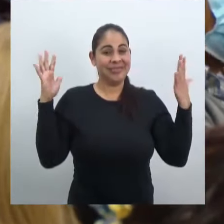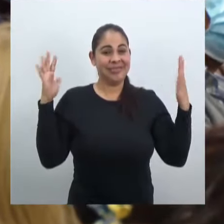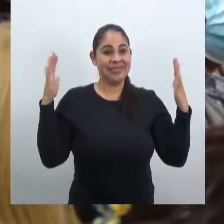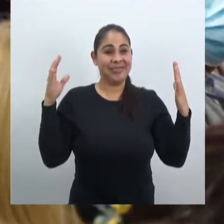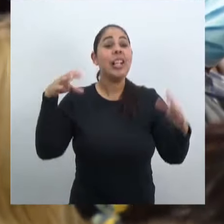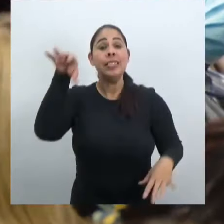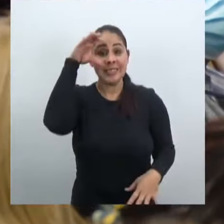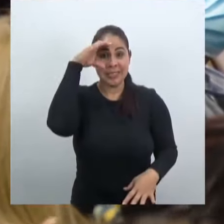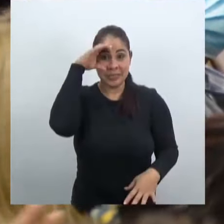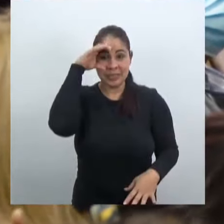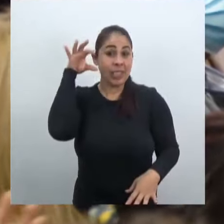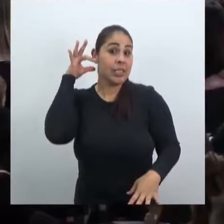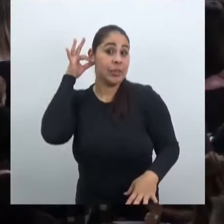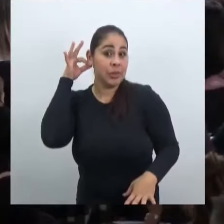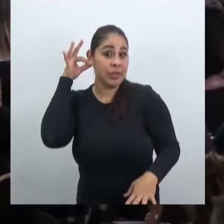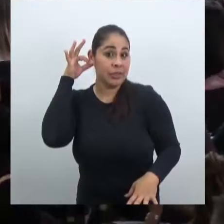¿Has oído?